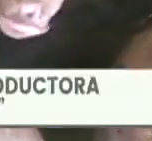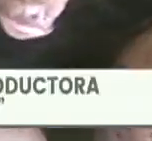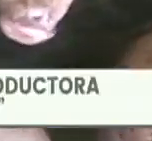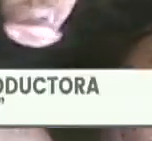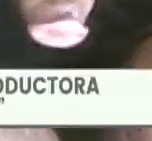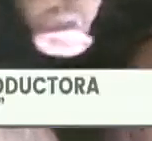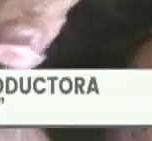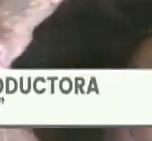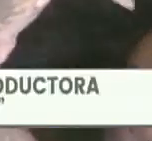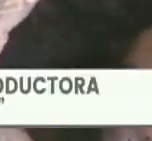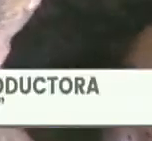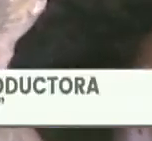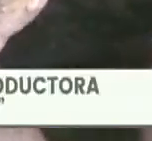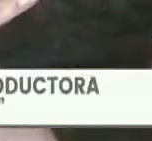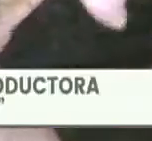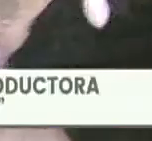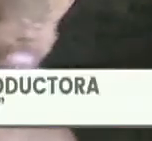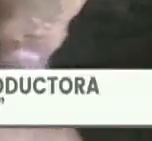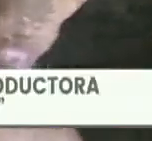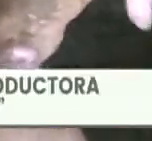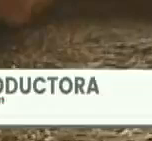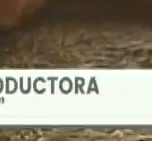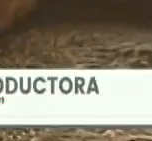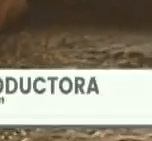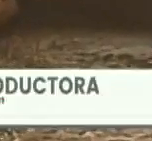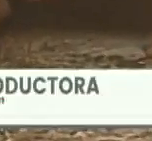manejo excelente, nos podemos percibir